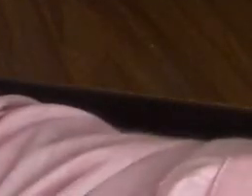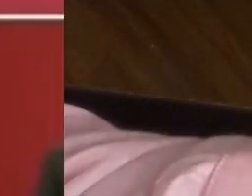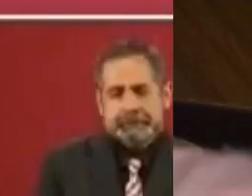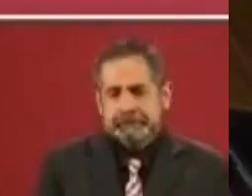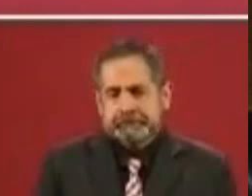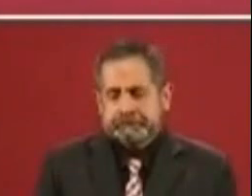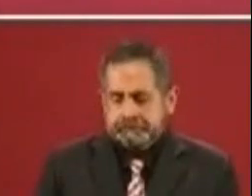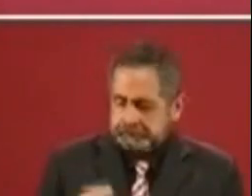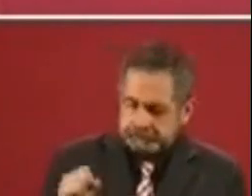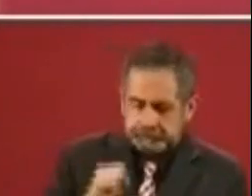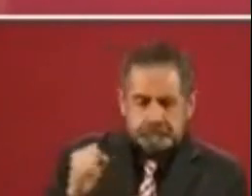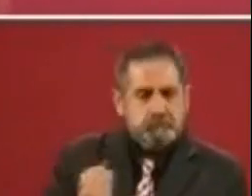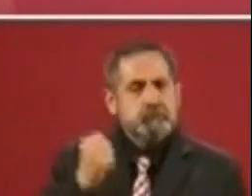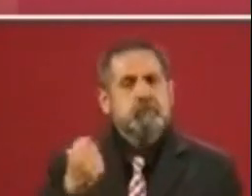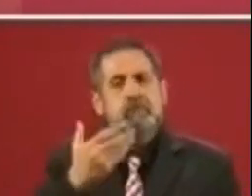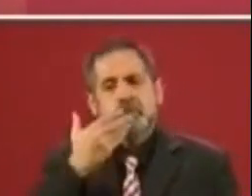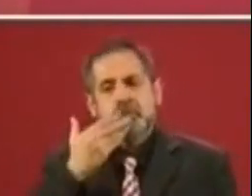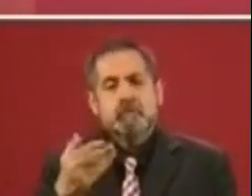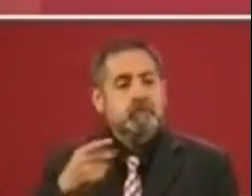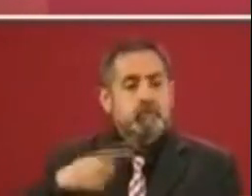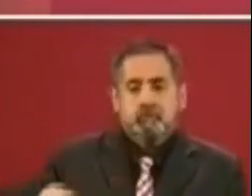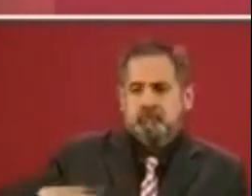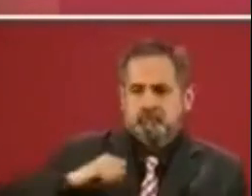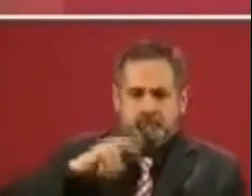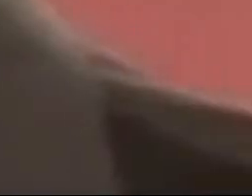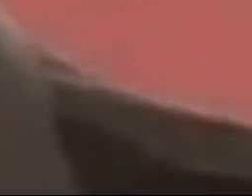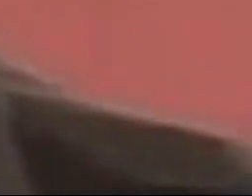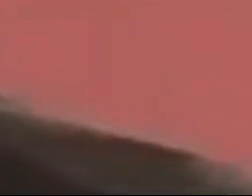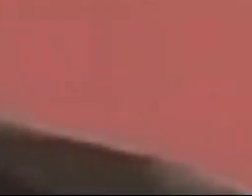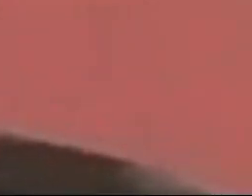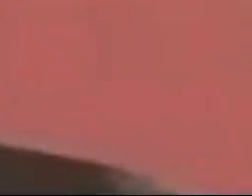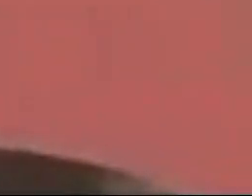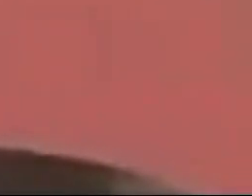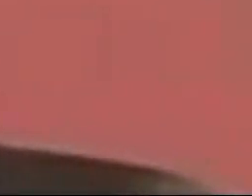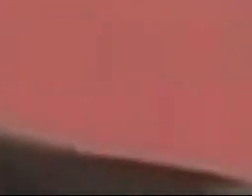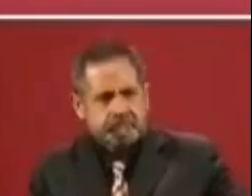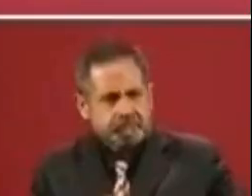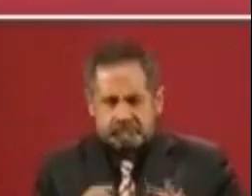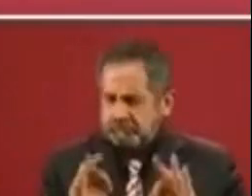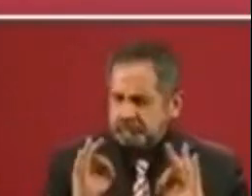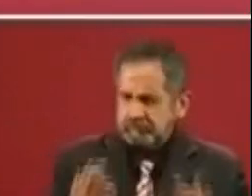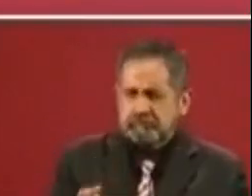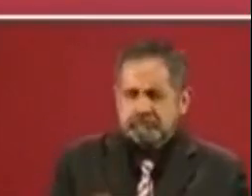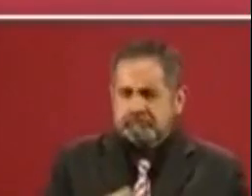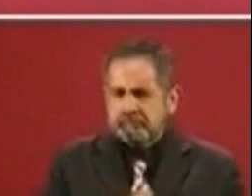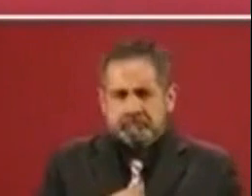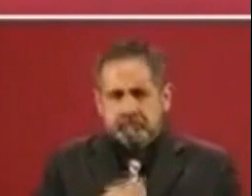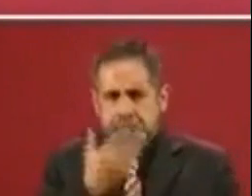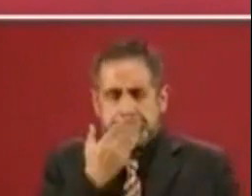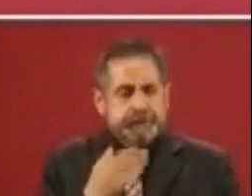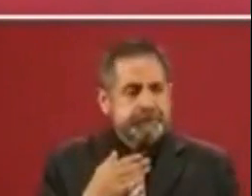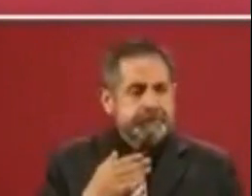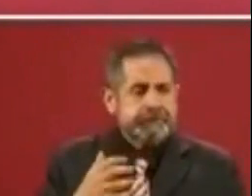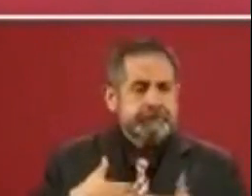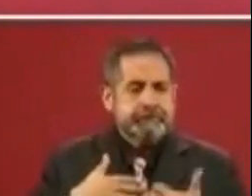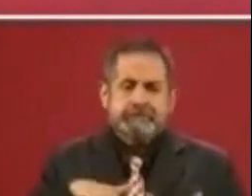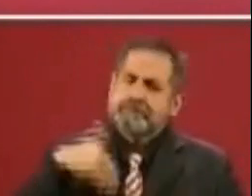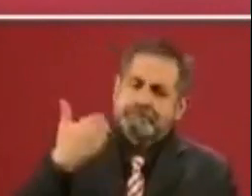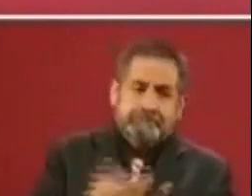cuándo? Los encargados del orden resistieron y no cayeron en la